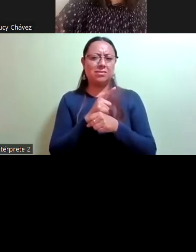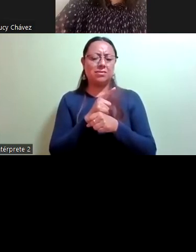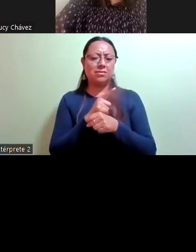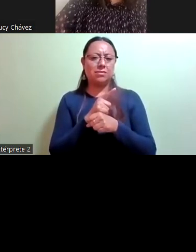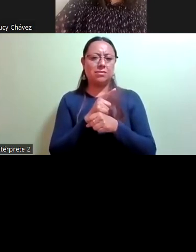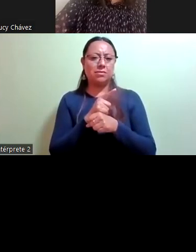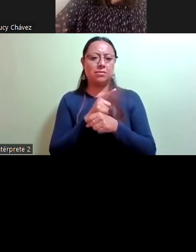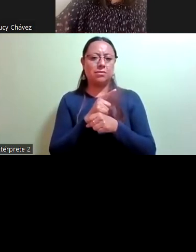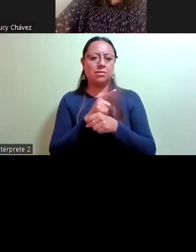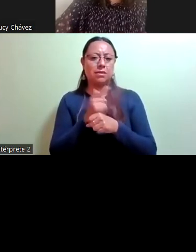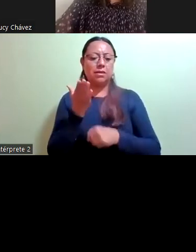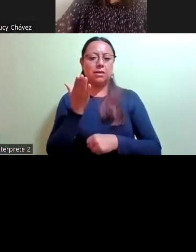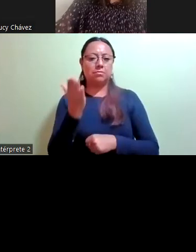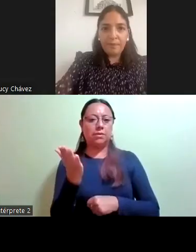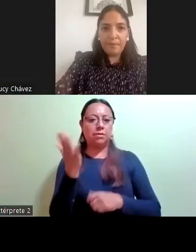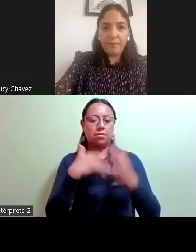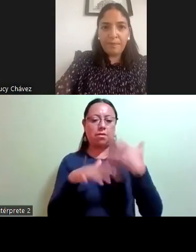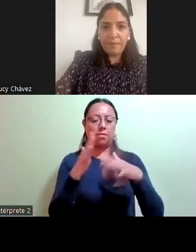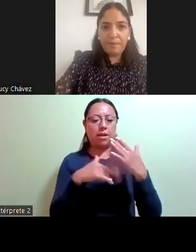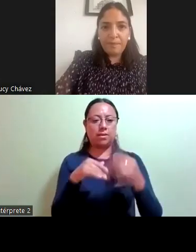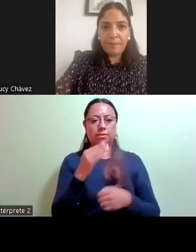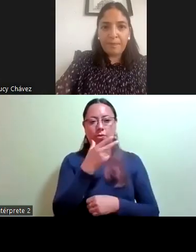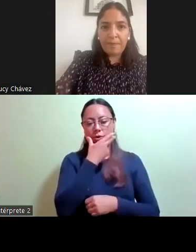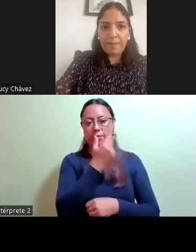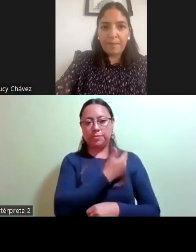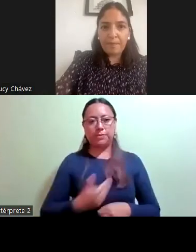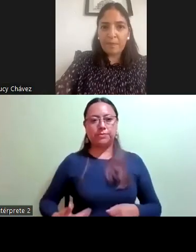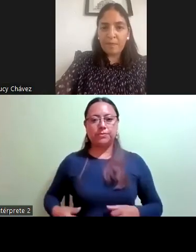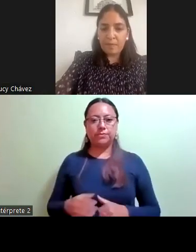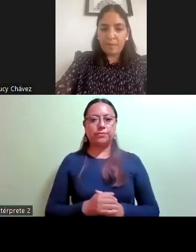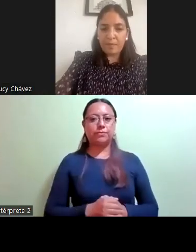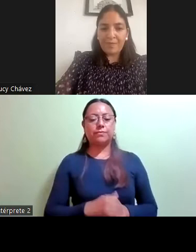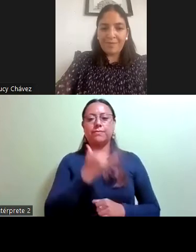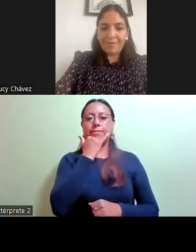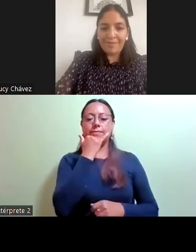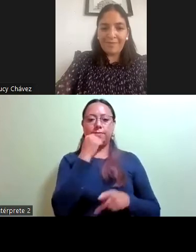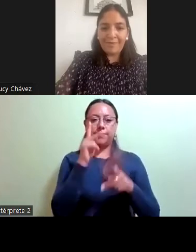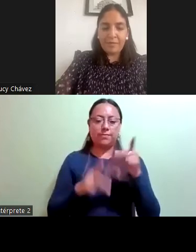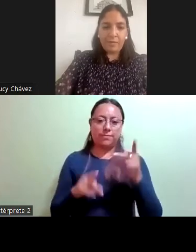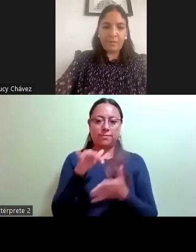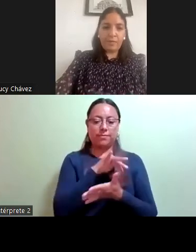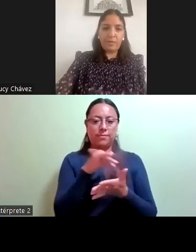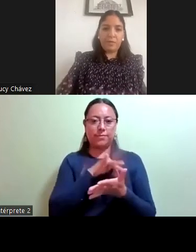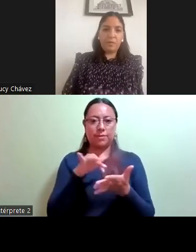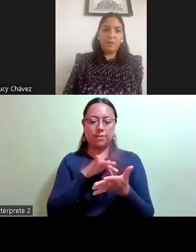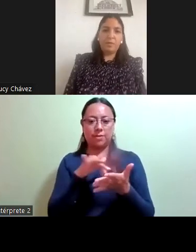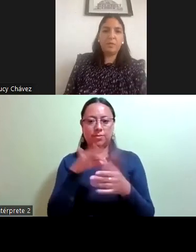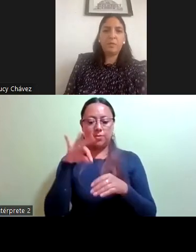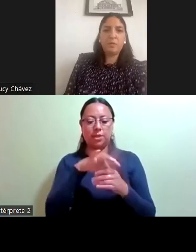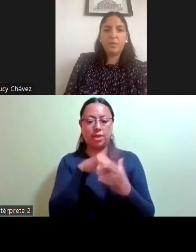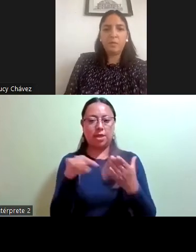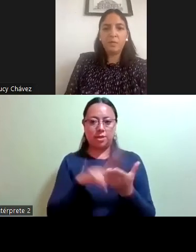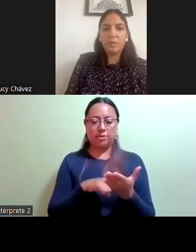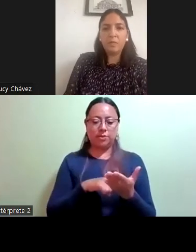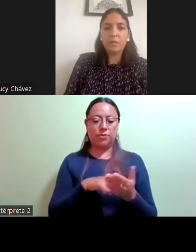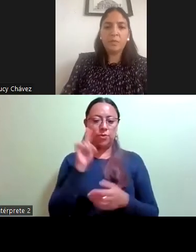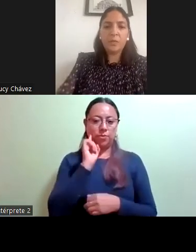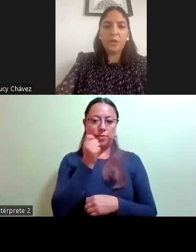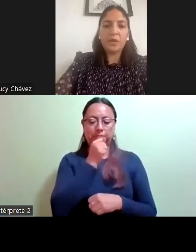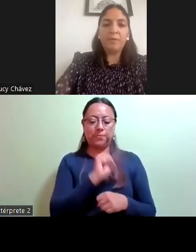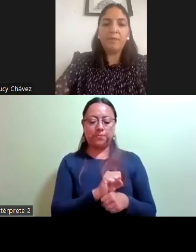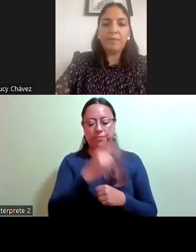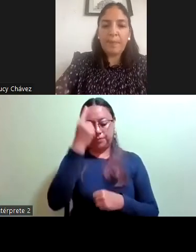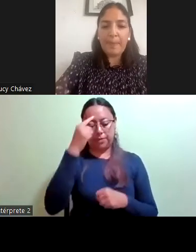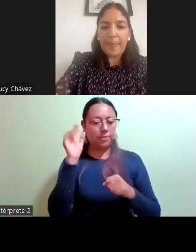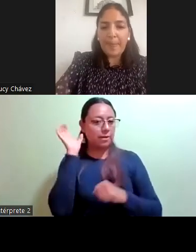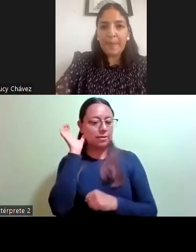pidiendo el uso de la voz, presidente. Muy bien. Interrumpimos la lectura, la votación, secretaria, para